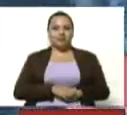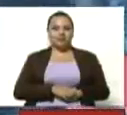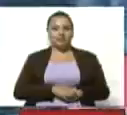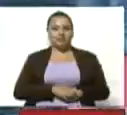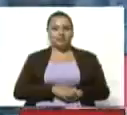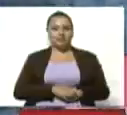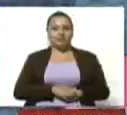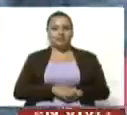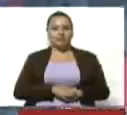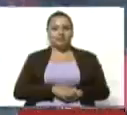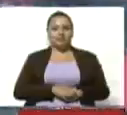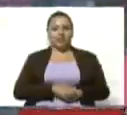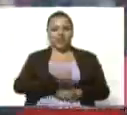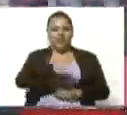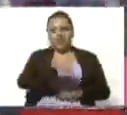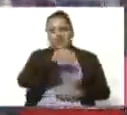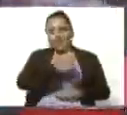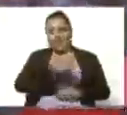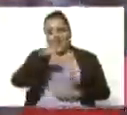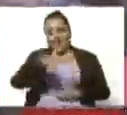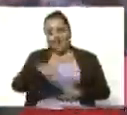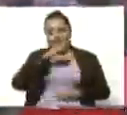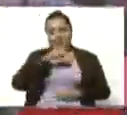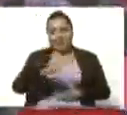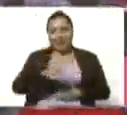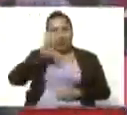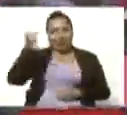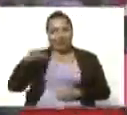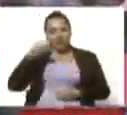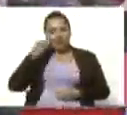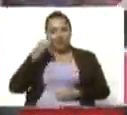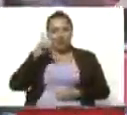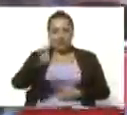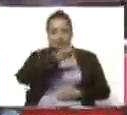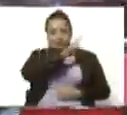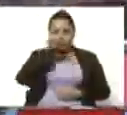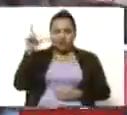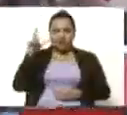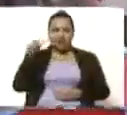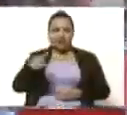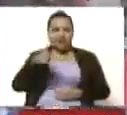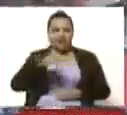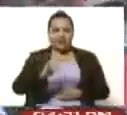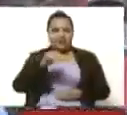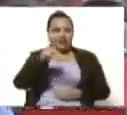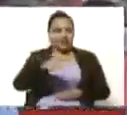juventud del psv Aquí está esta eh juventud del psv